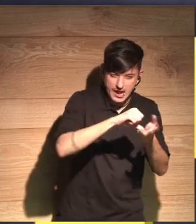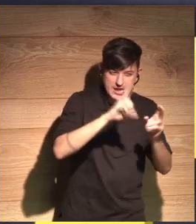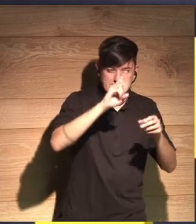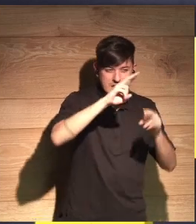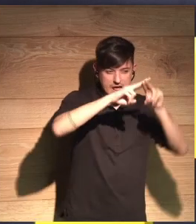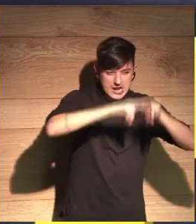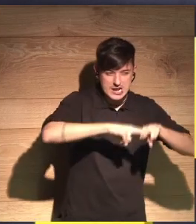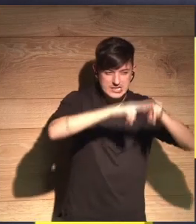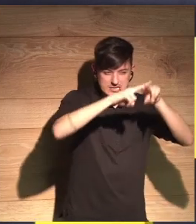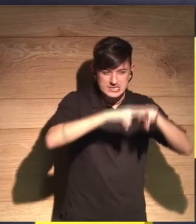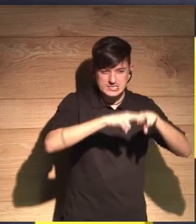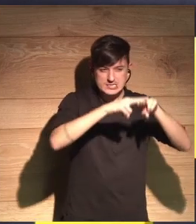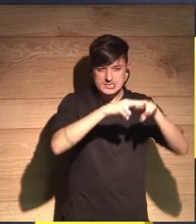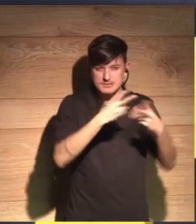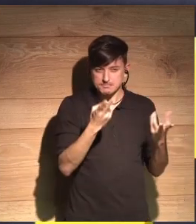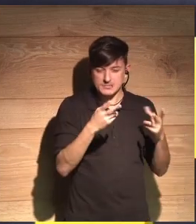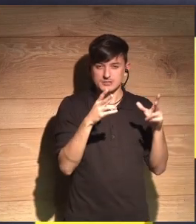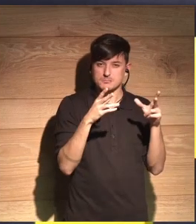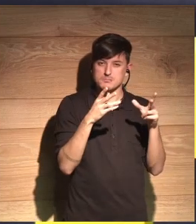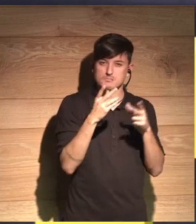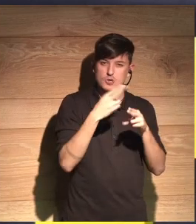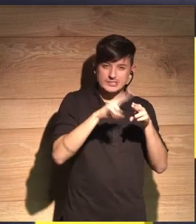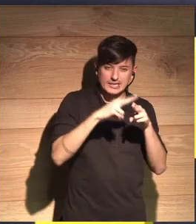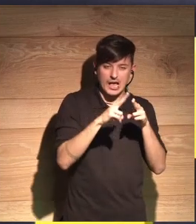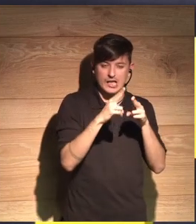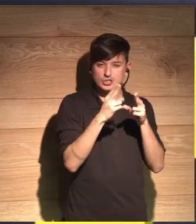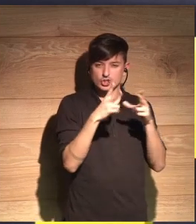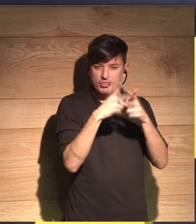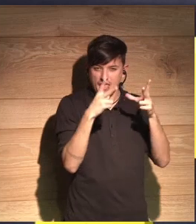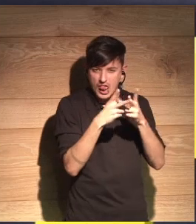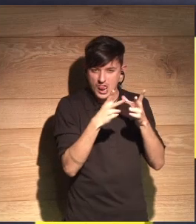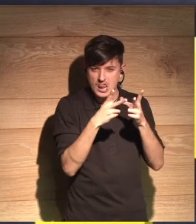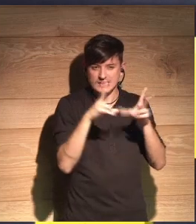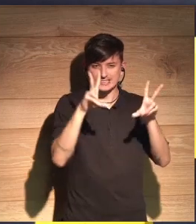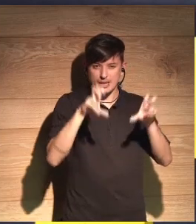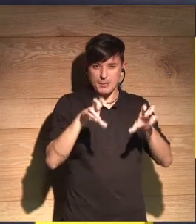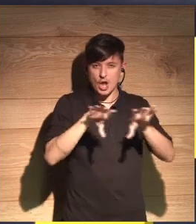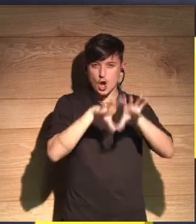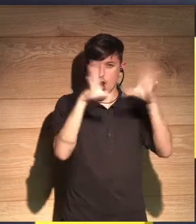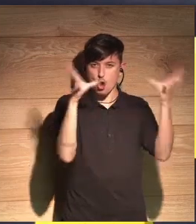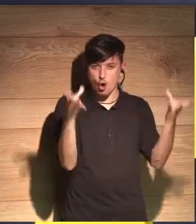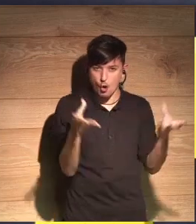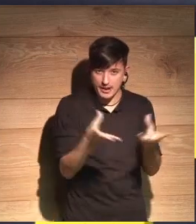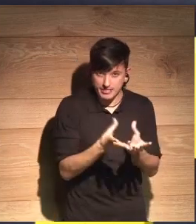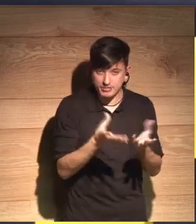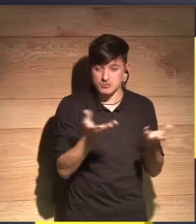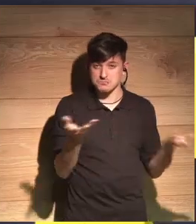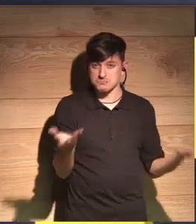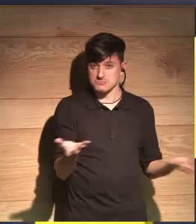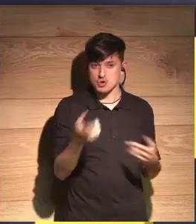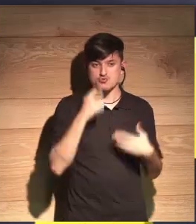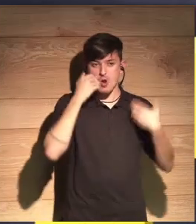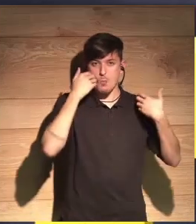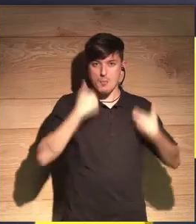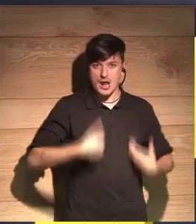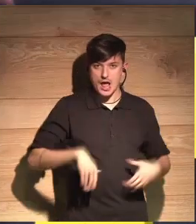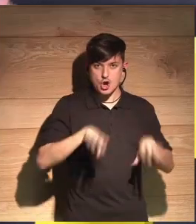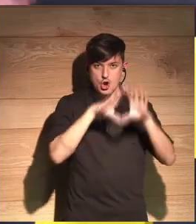social económica y política de la globalización una humana global